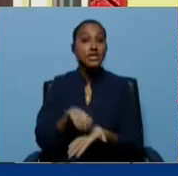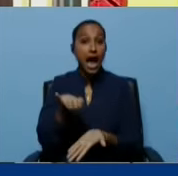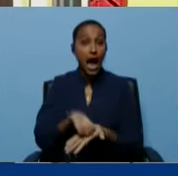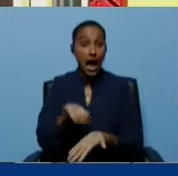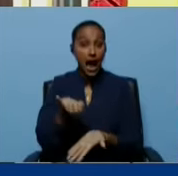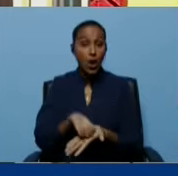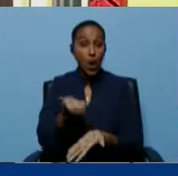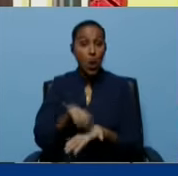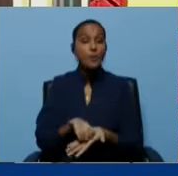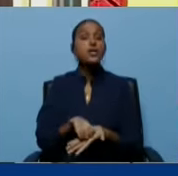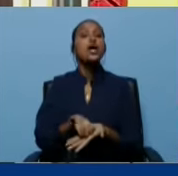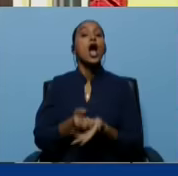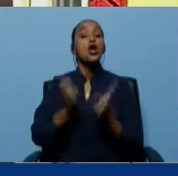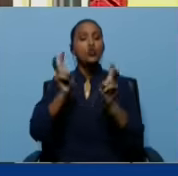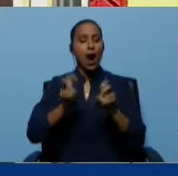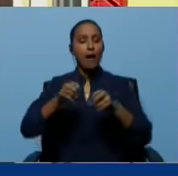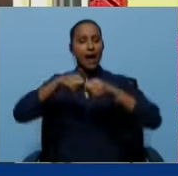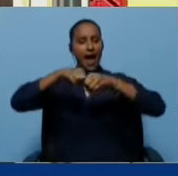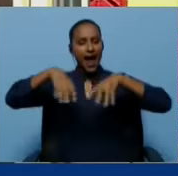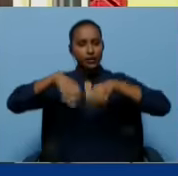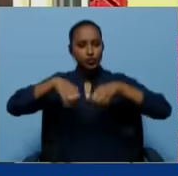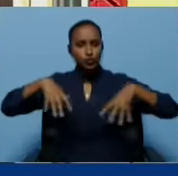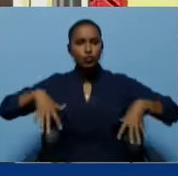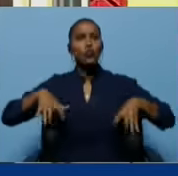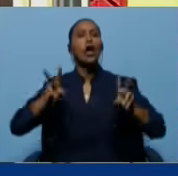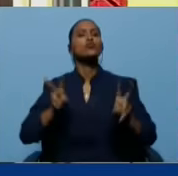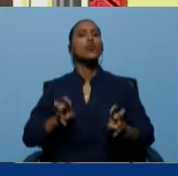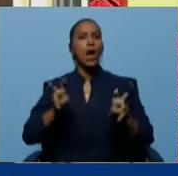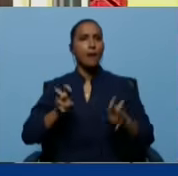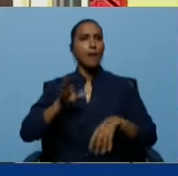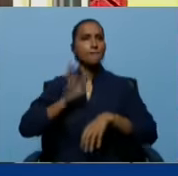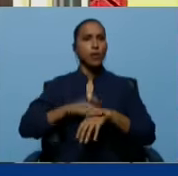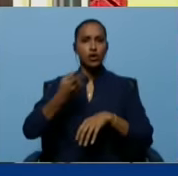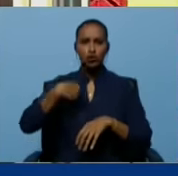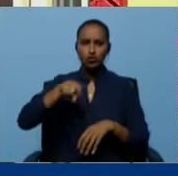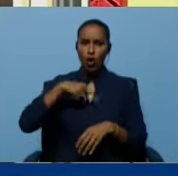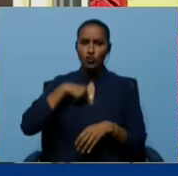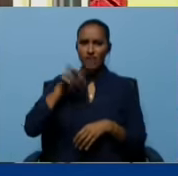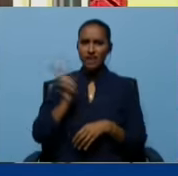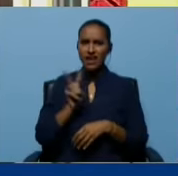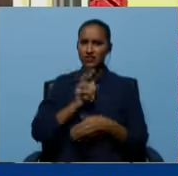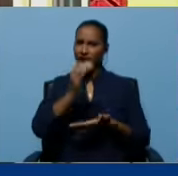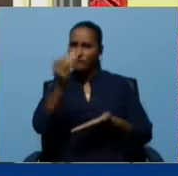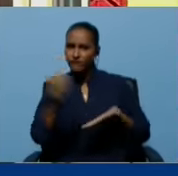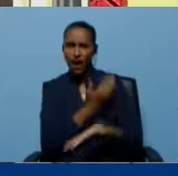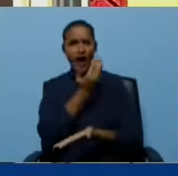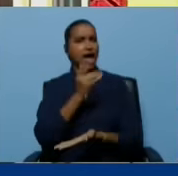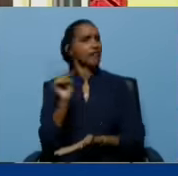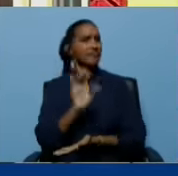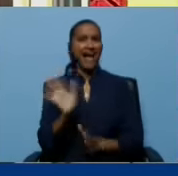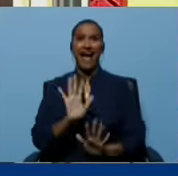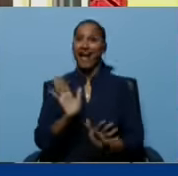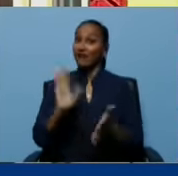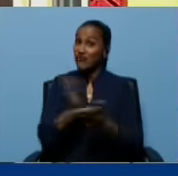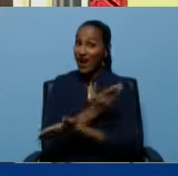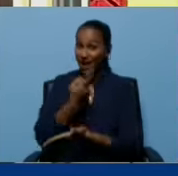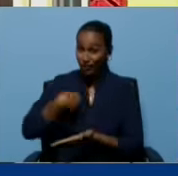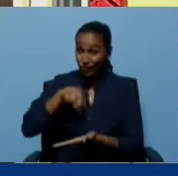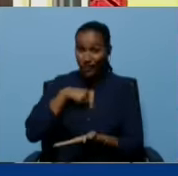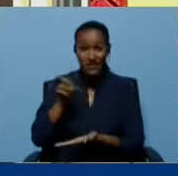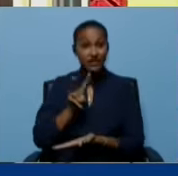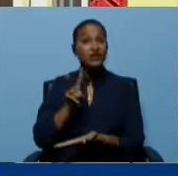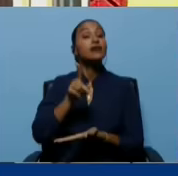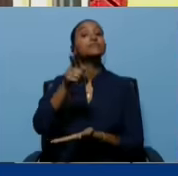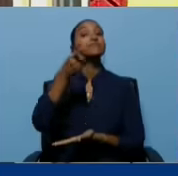reserva de petróleo más grande del mundo. Nadie podrá sacarnos. Nadie. Que escuche en el norte, que